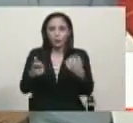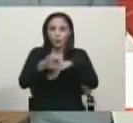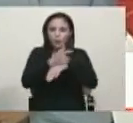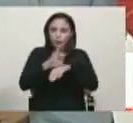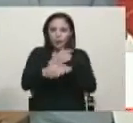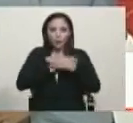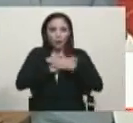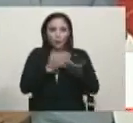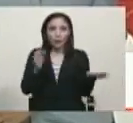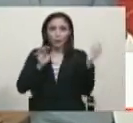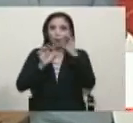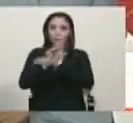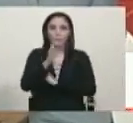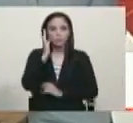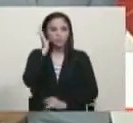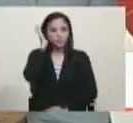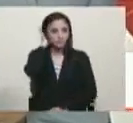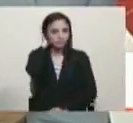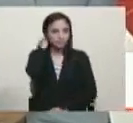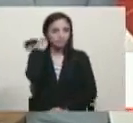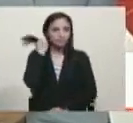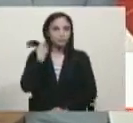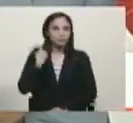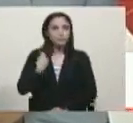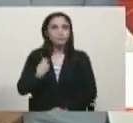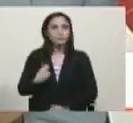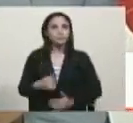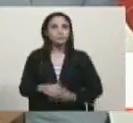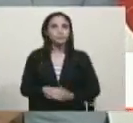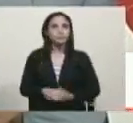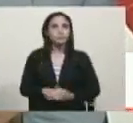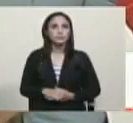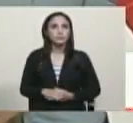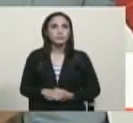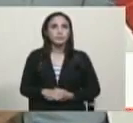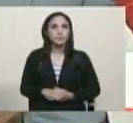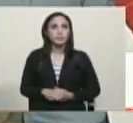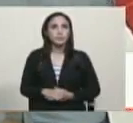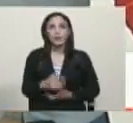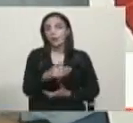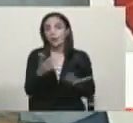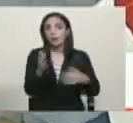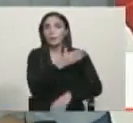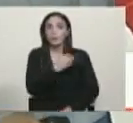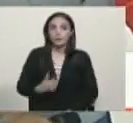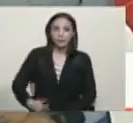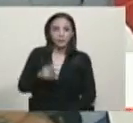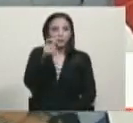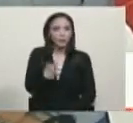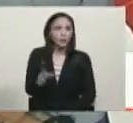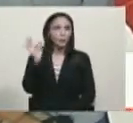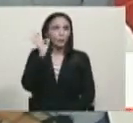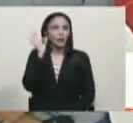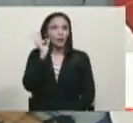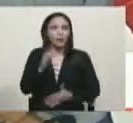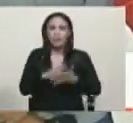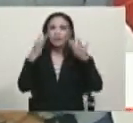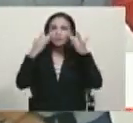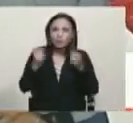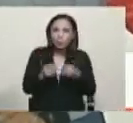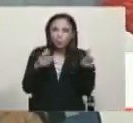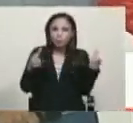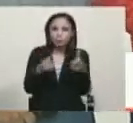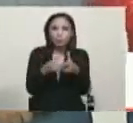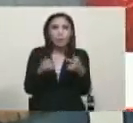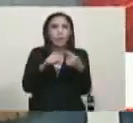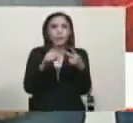amando junto al pueblo. Nos encontramos con nuestra querida presidenta del Seguro Social, la doctora Magali, el viceministro de